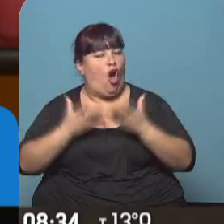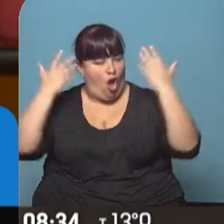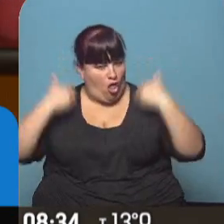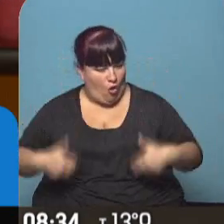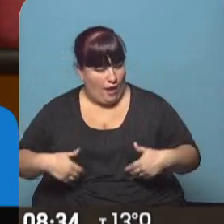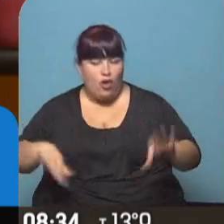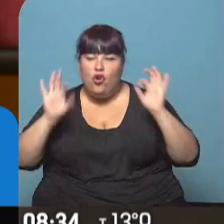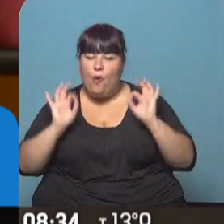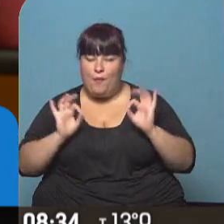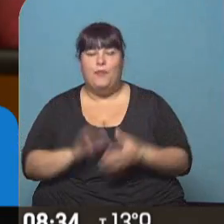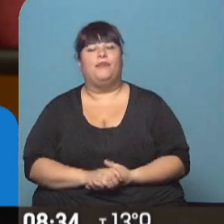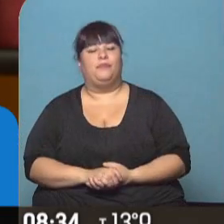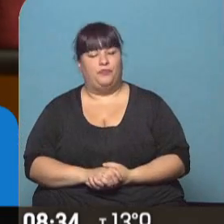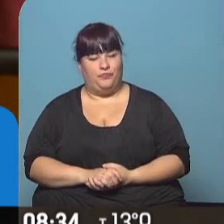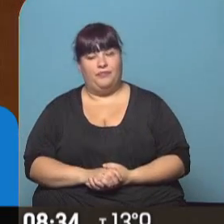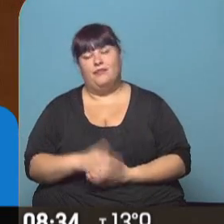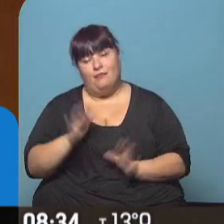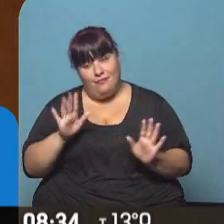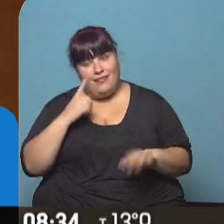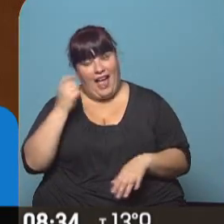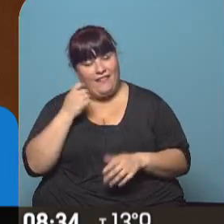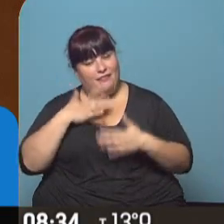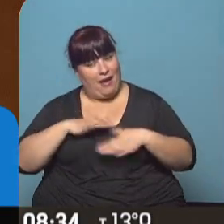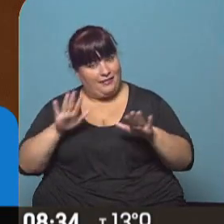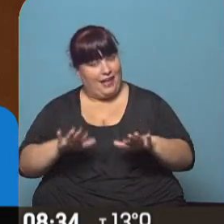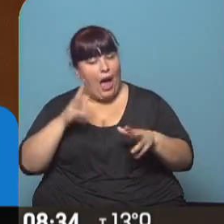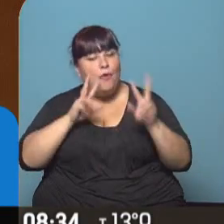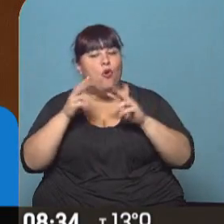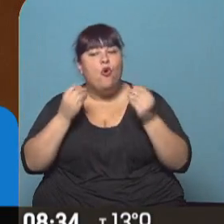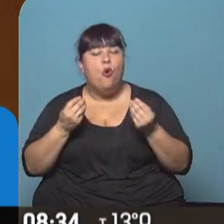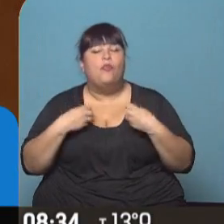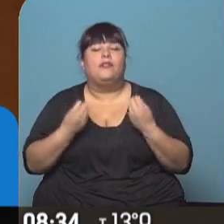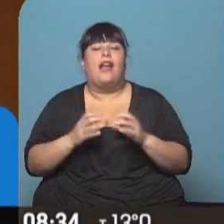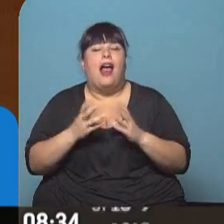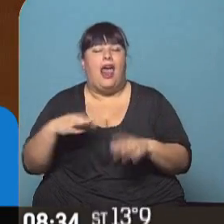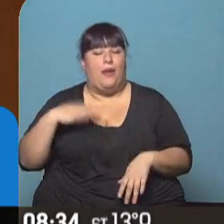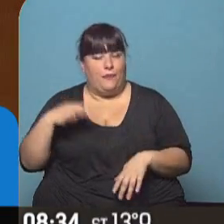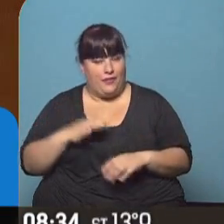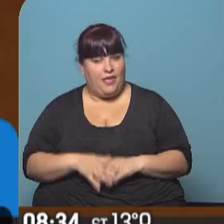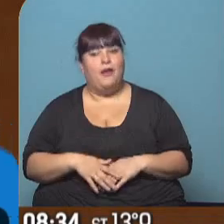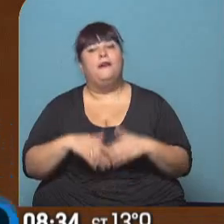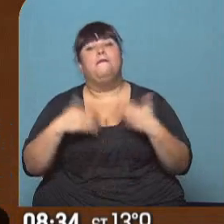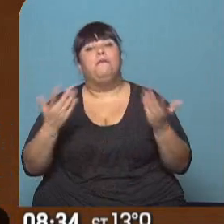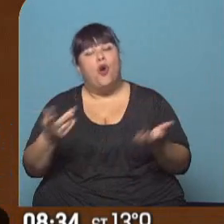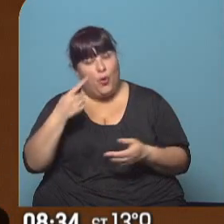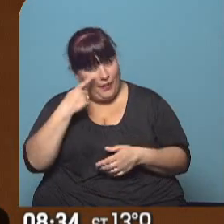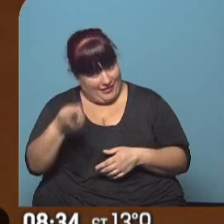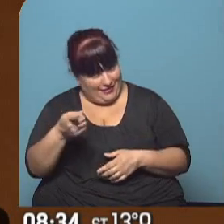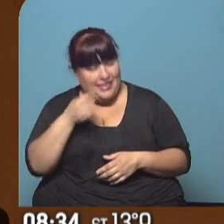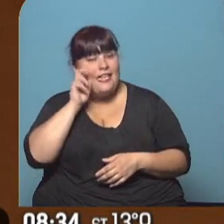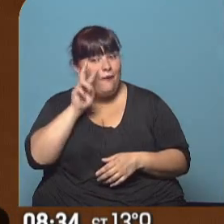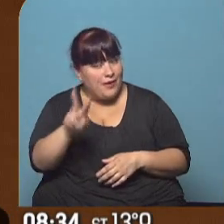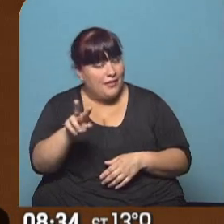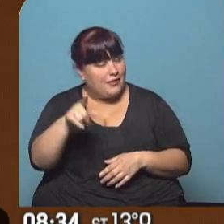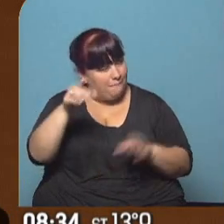nosotros, todo nuestro ser. Tratar de calmar, ¿no? Y ver qué estamos haciendo con nuestra vida. Por algo viste esta nota, sí la viste,